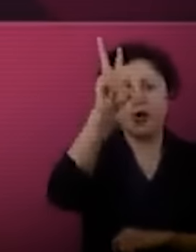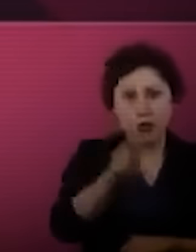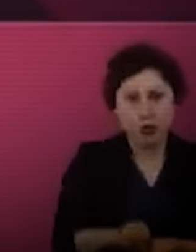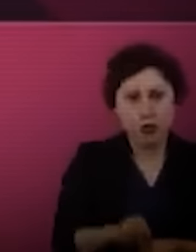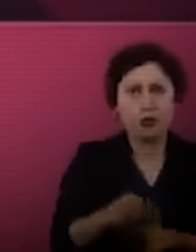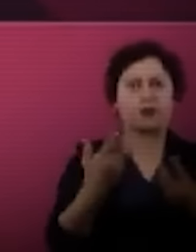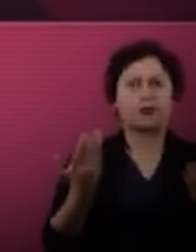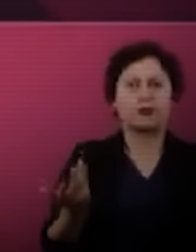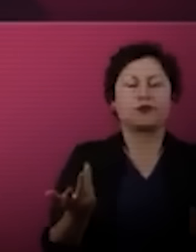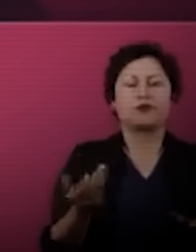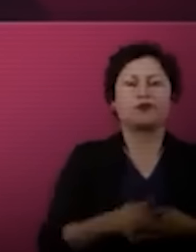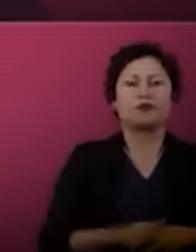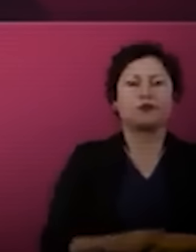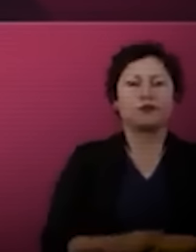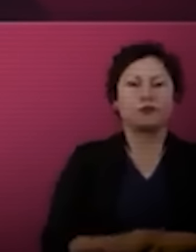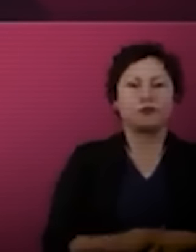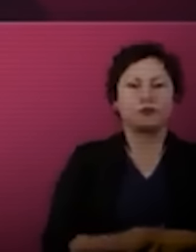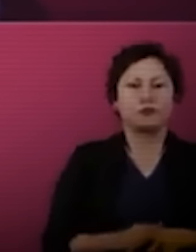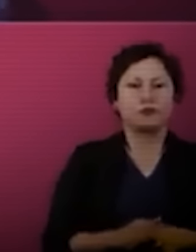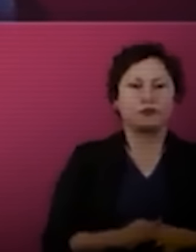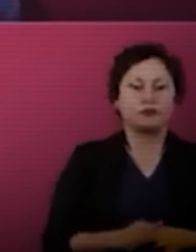otro es un